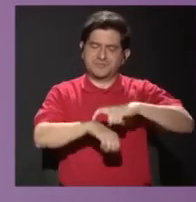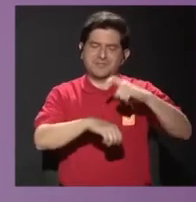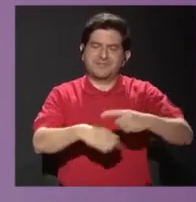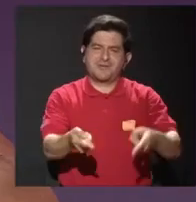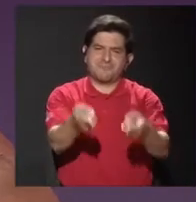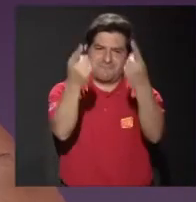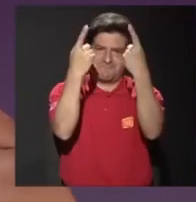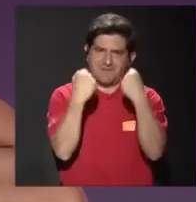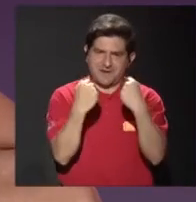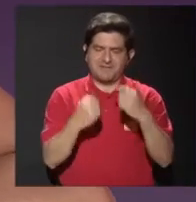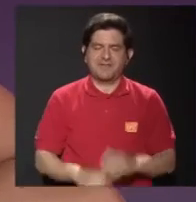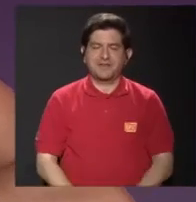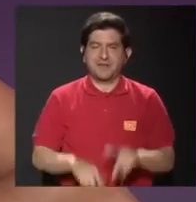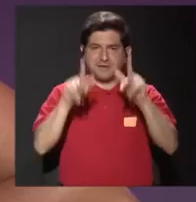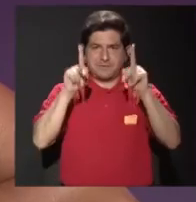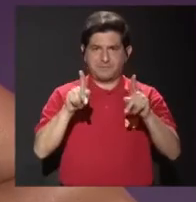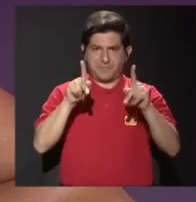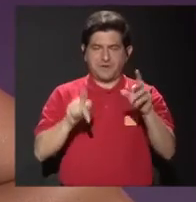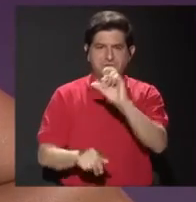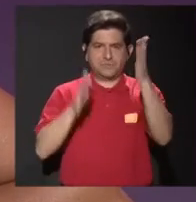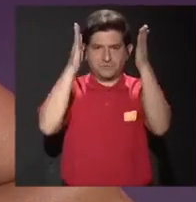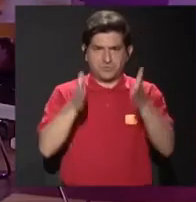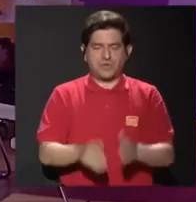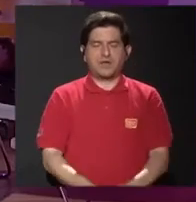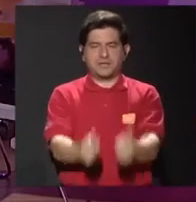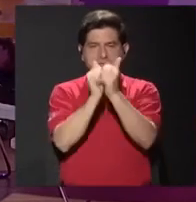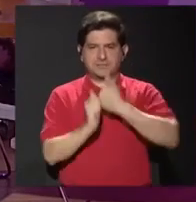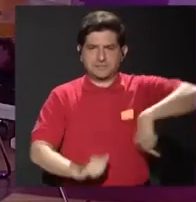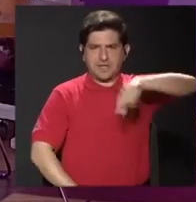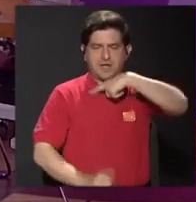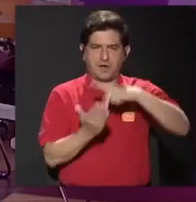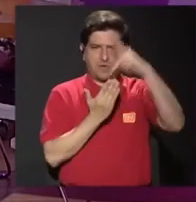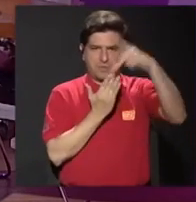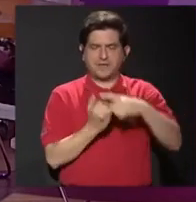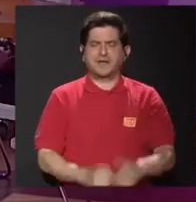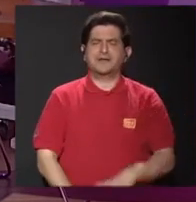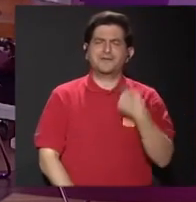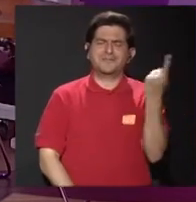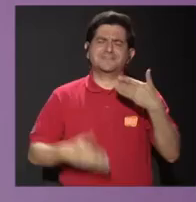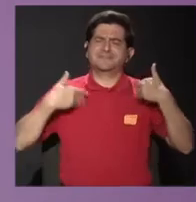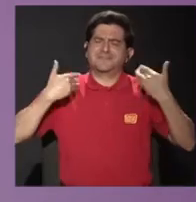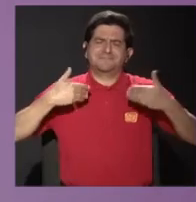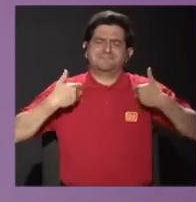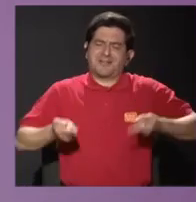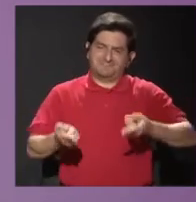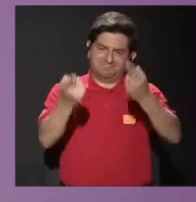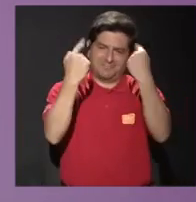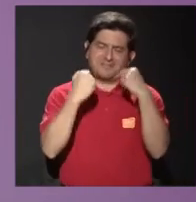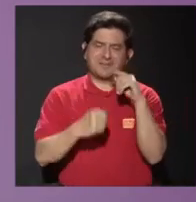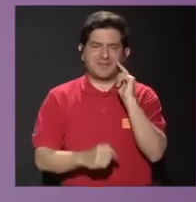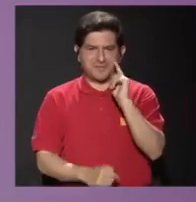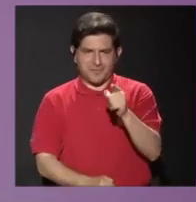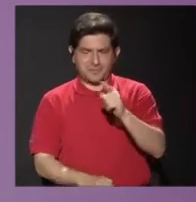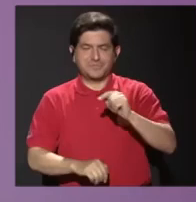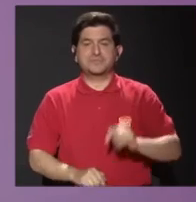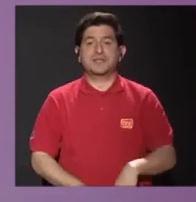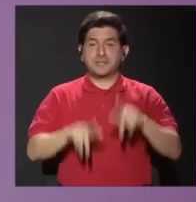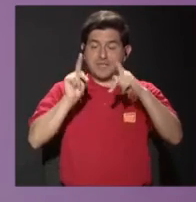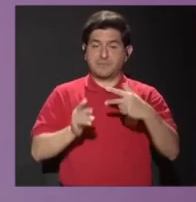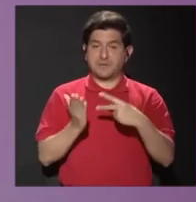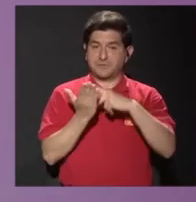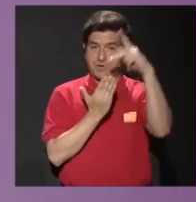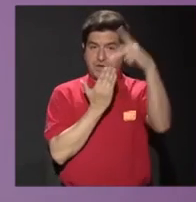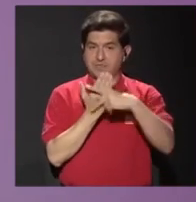rato para los y las costarricenses que nos acompañan en irreverencias como siempre encantada acá estar con vos y con tu público